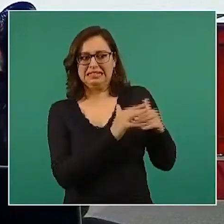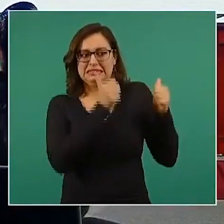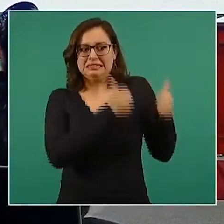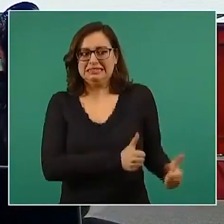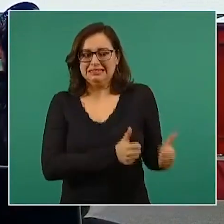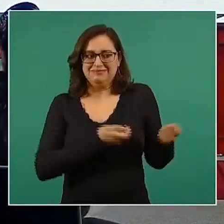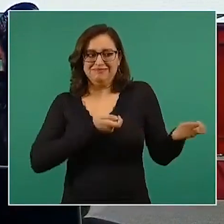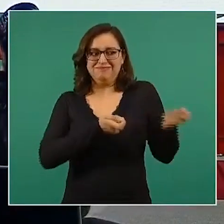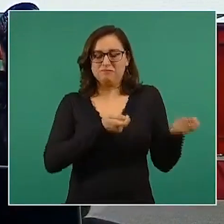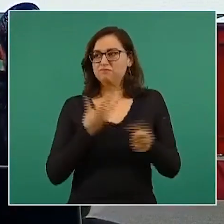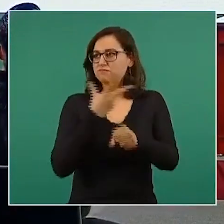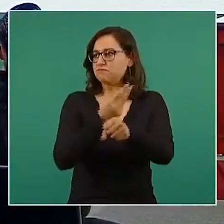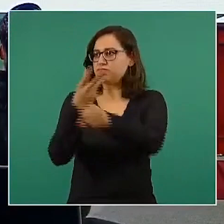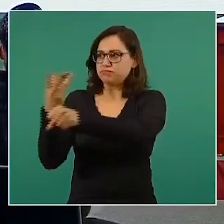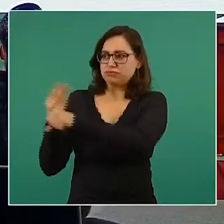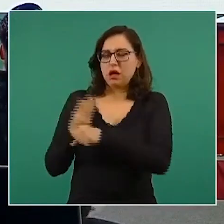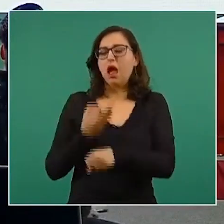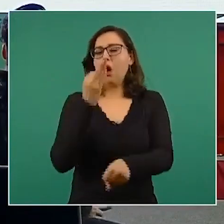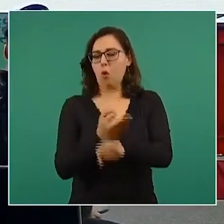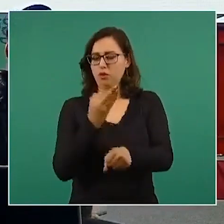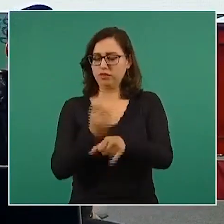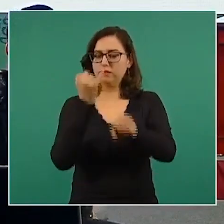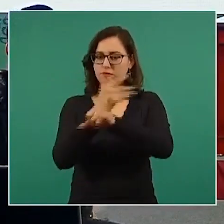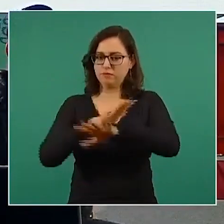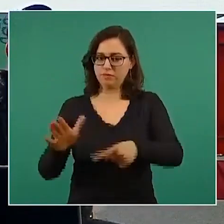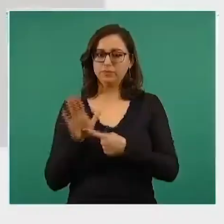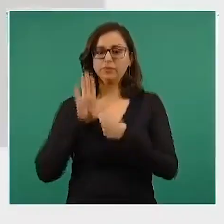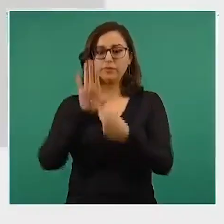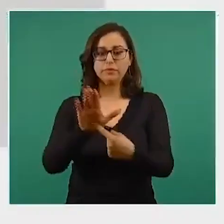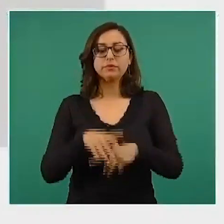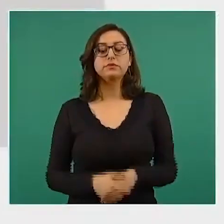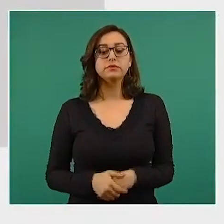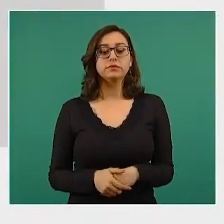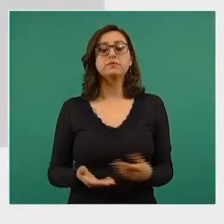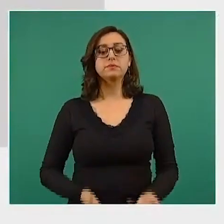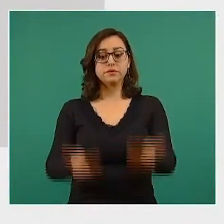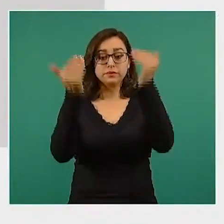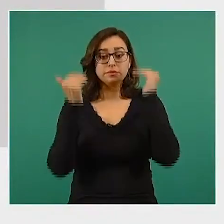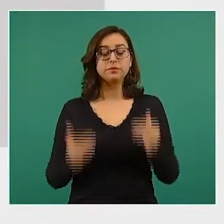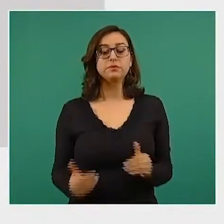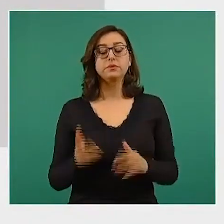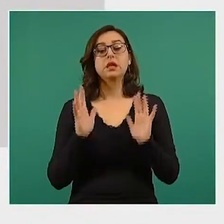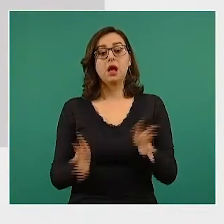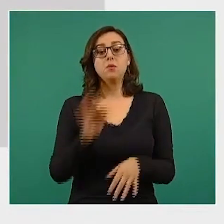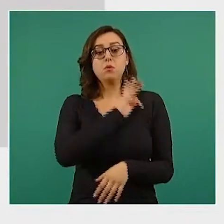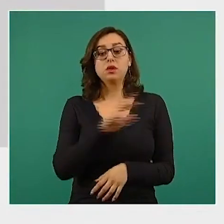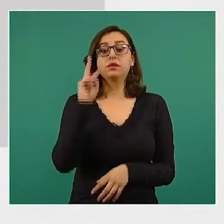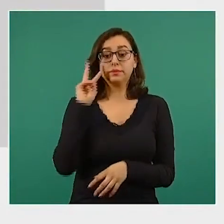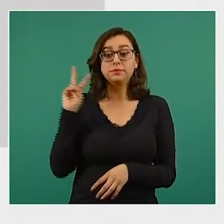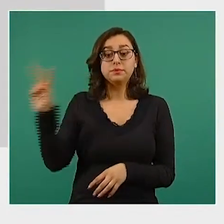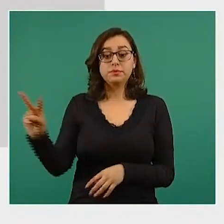esfuerzo y ese resultado. Los mecanismos están aquí, no entraré en detalle de ninguno de otros, pero ya se hablaba ayer de